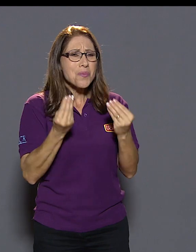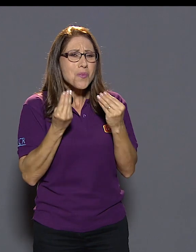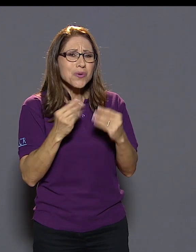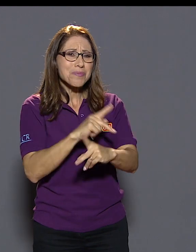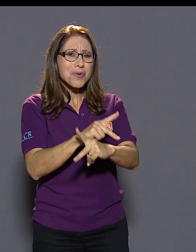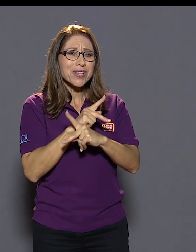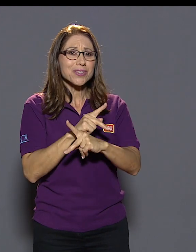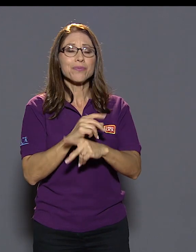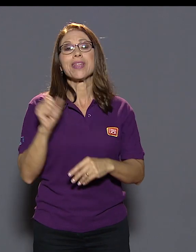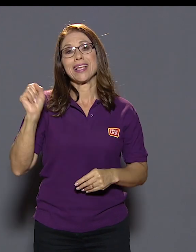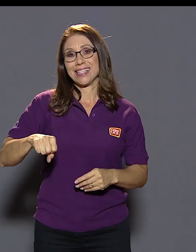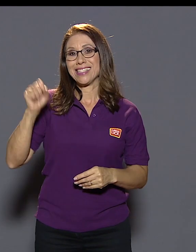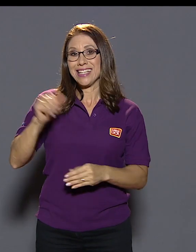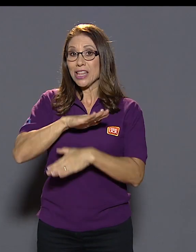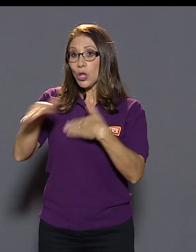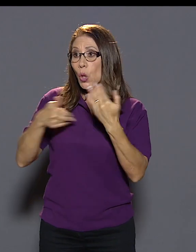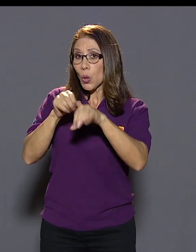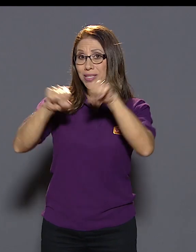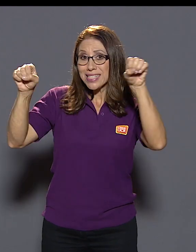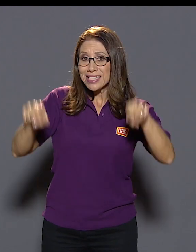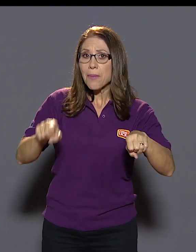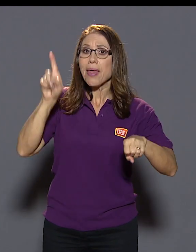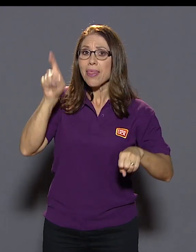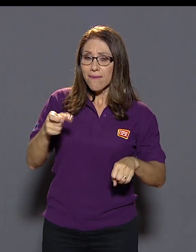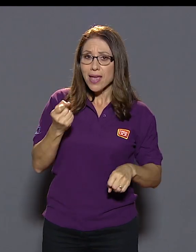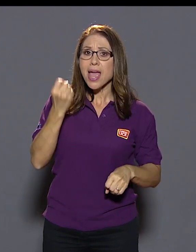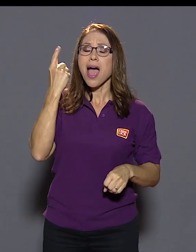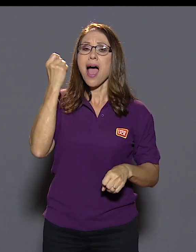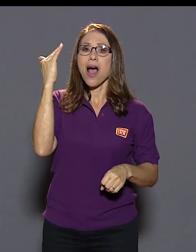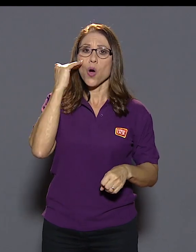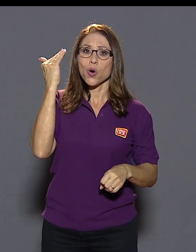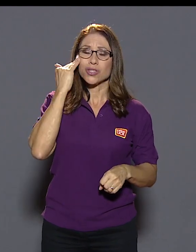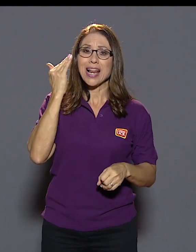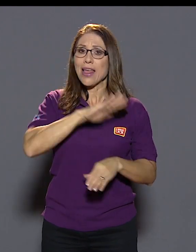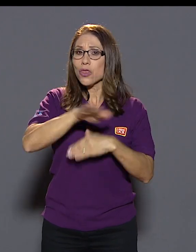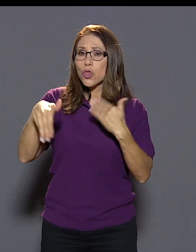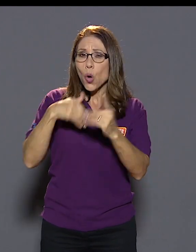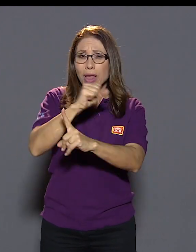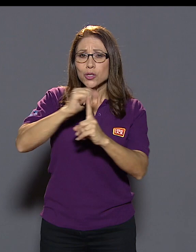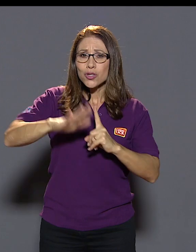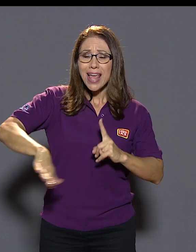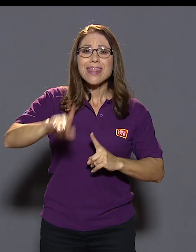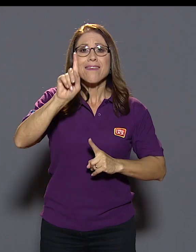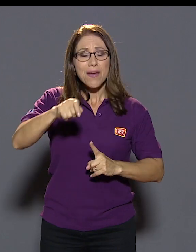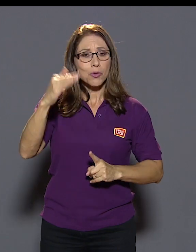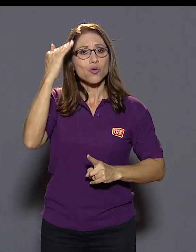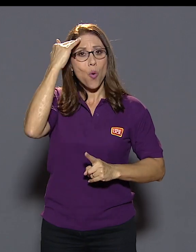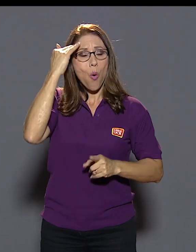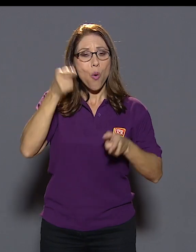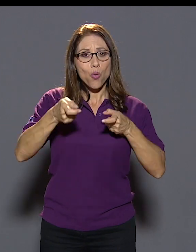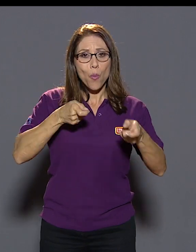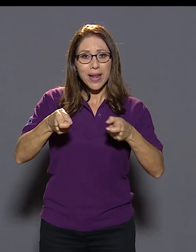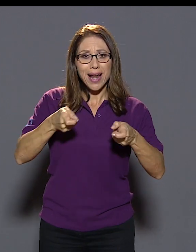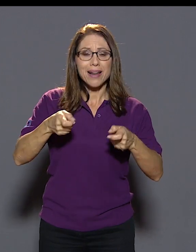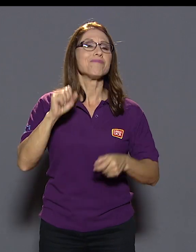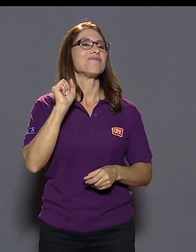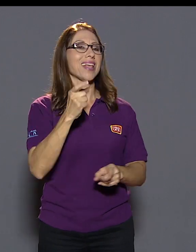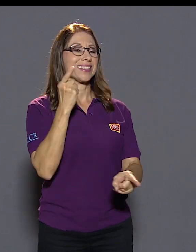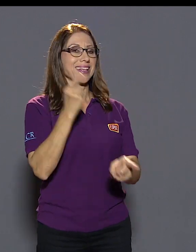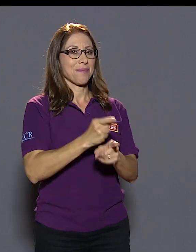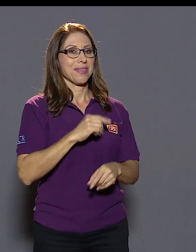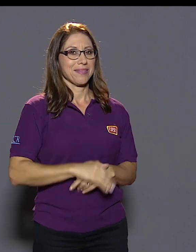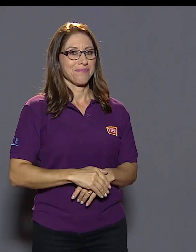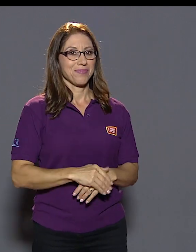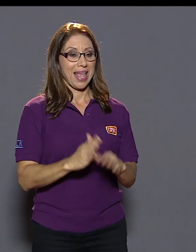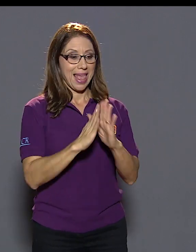el sistema debe conocerlo y toda la sociedad debemos conocerla, ¿verdad? Entonces, y dominarla. Exactamente. De ahí que